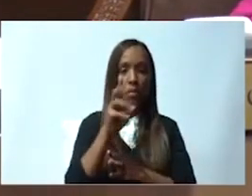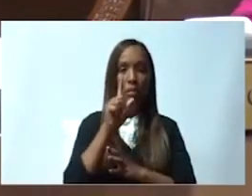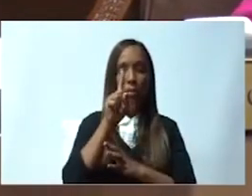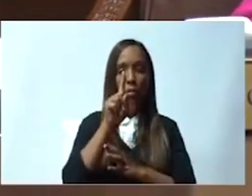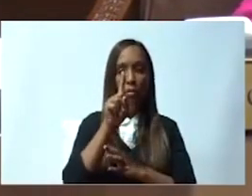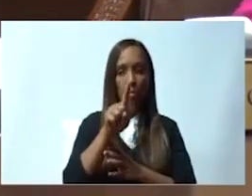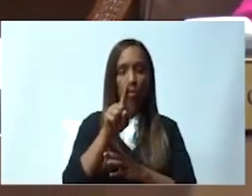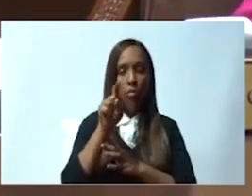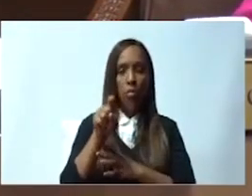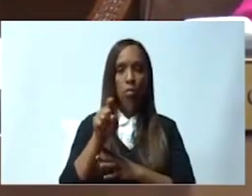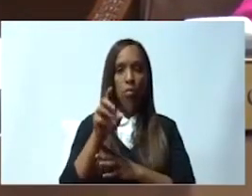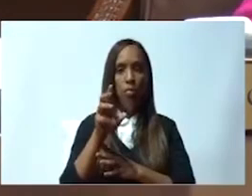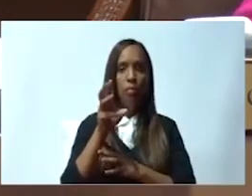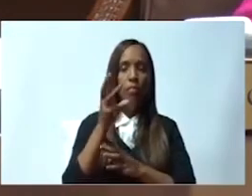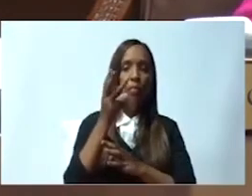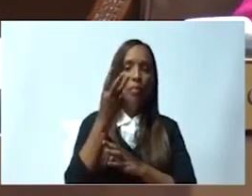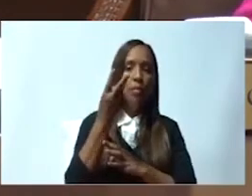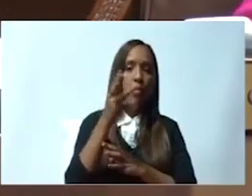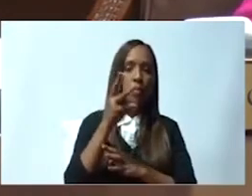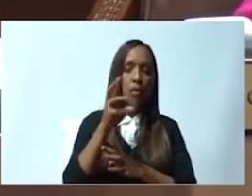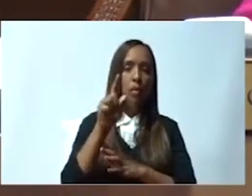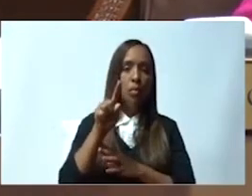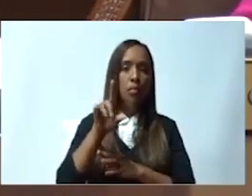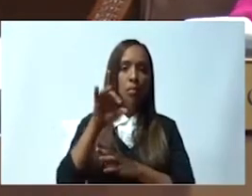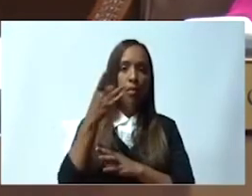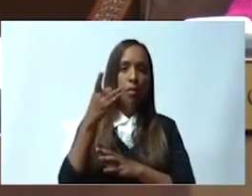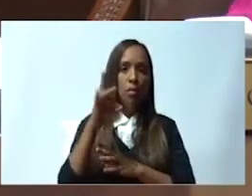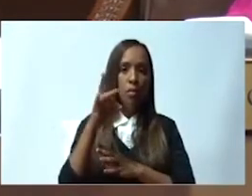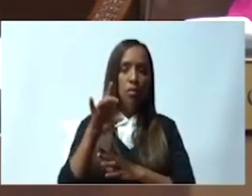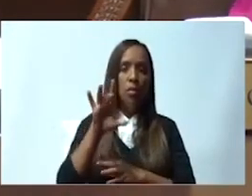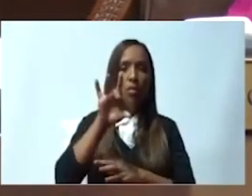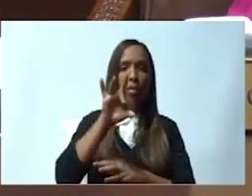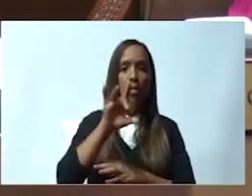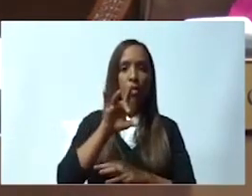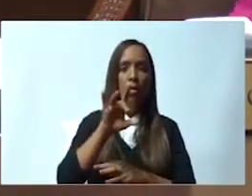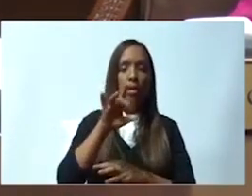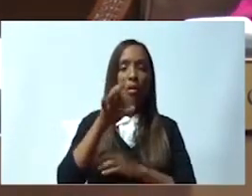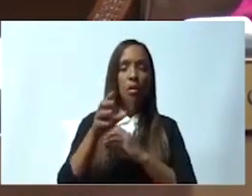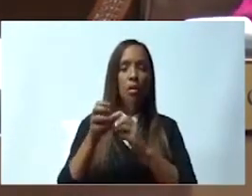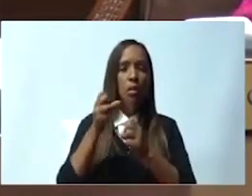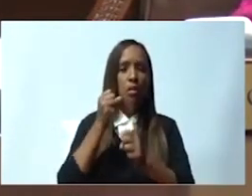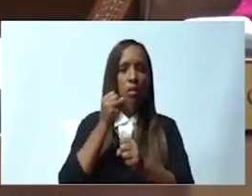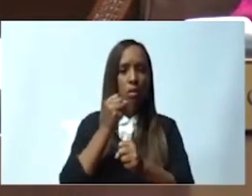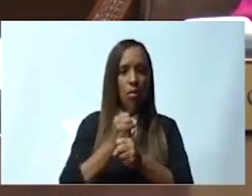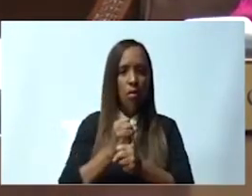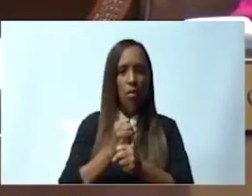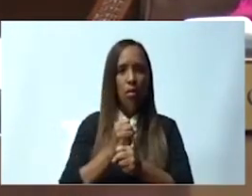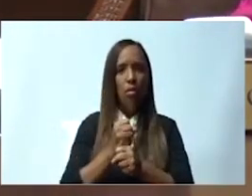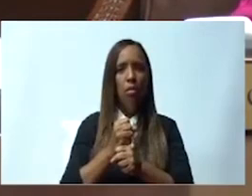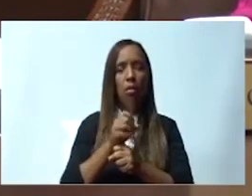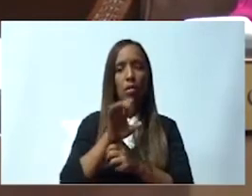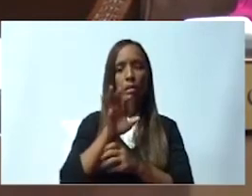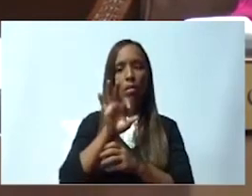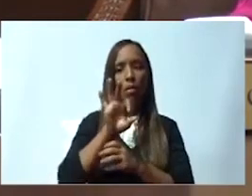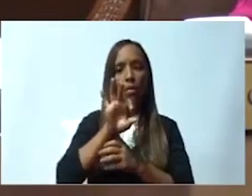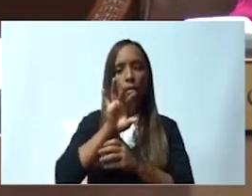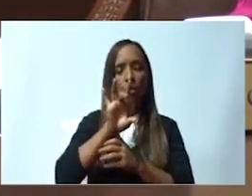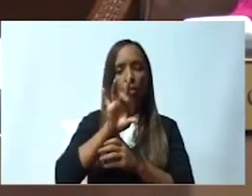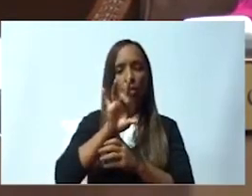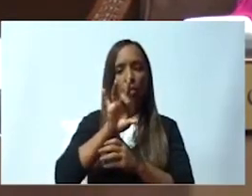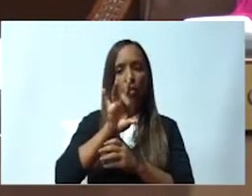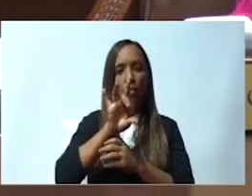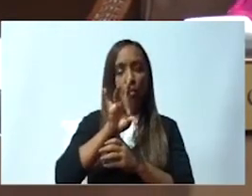y 17 de la ley 50.87 del 4 de junio de 1987,